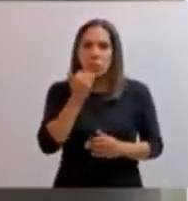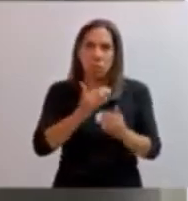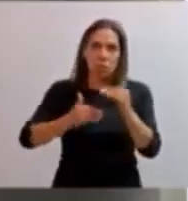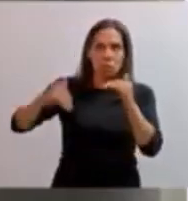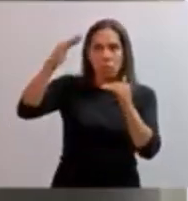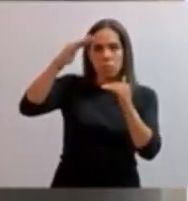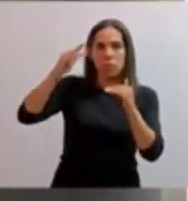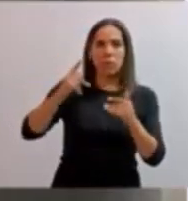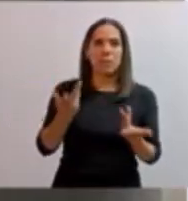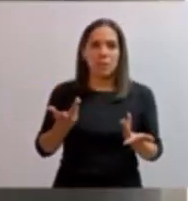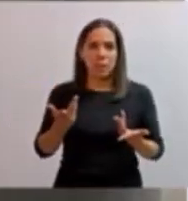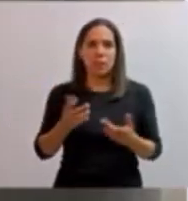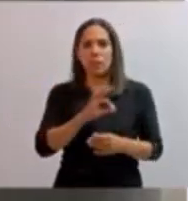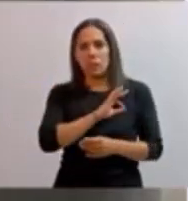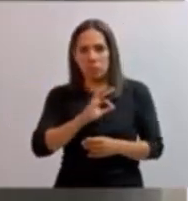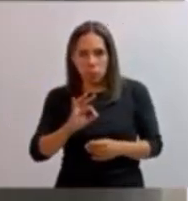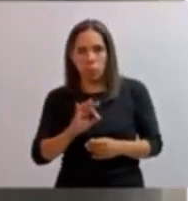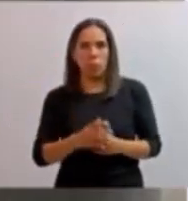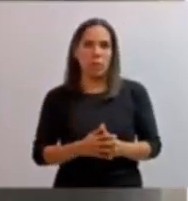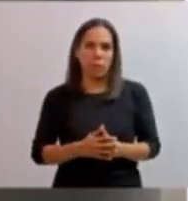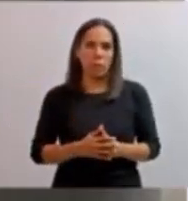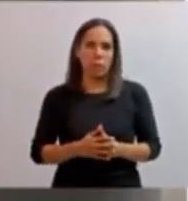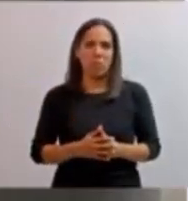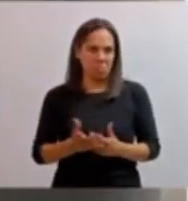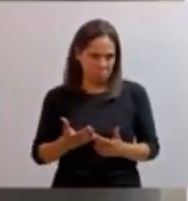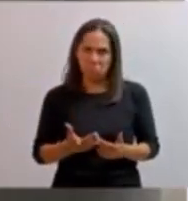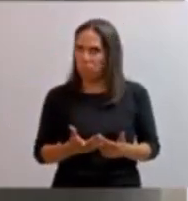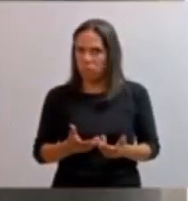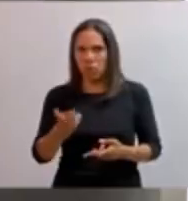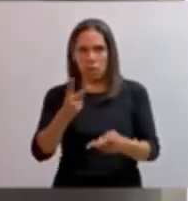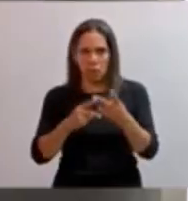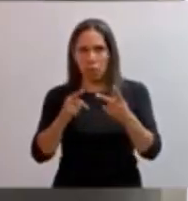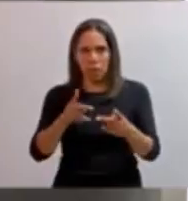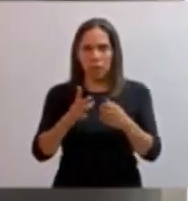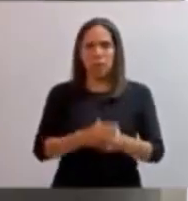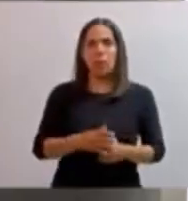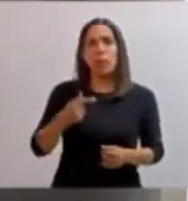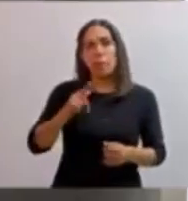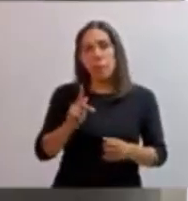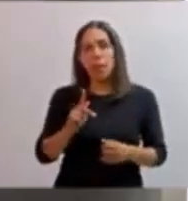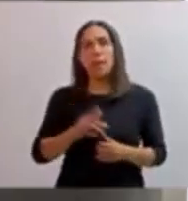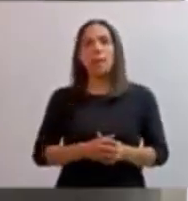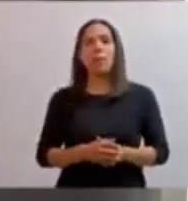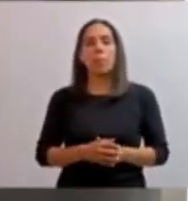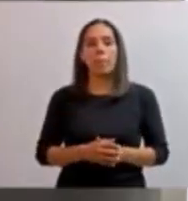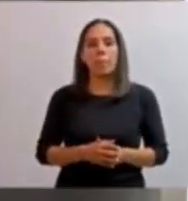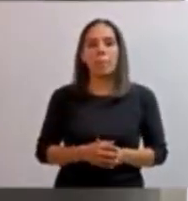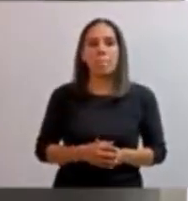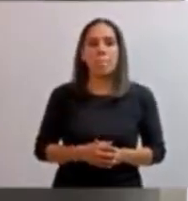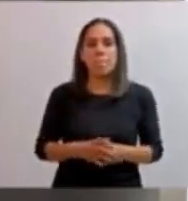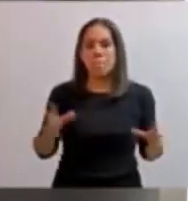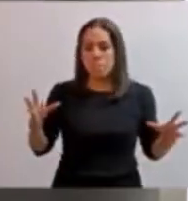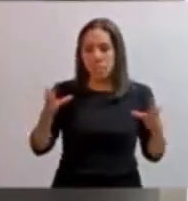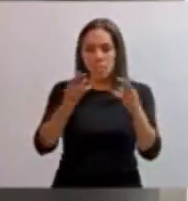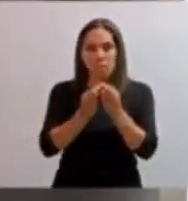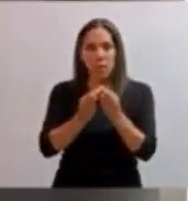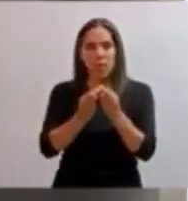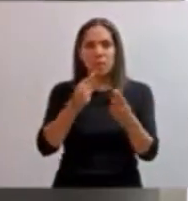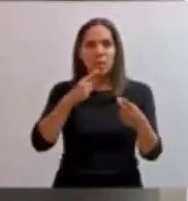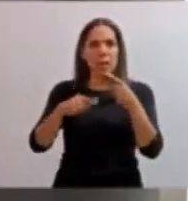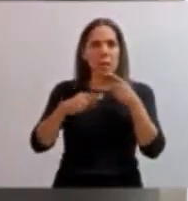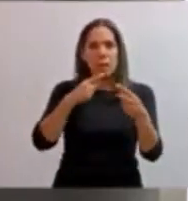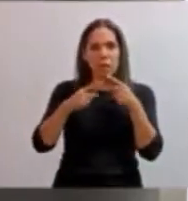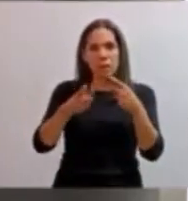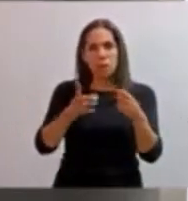posibilidad de estar en los consejos técnicos, ¿no?, escolares y se incorporan a las